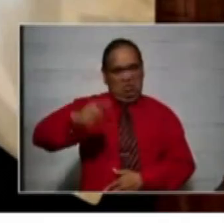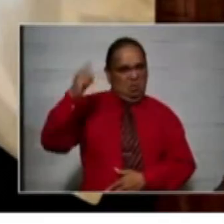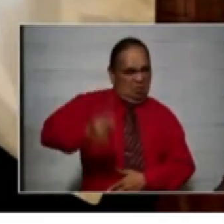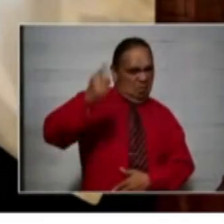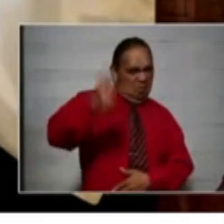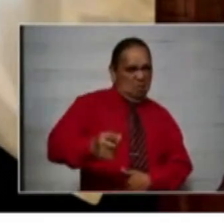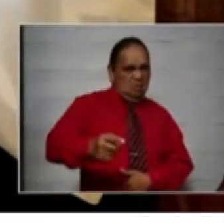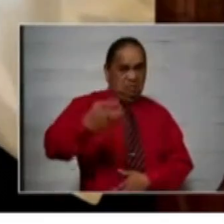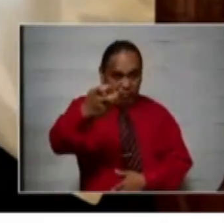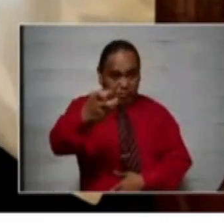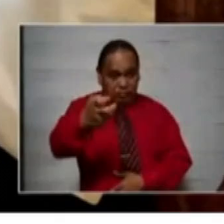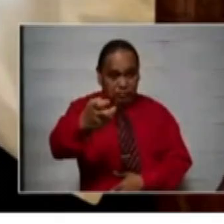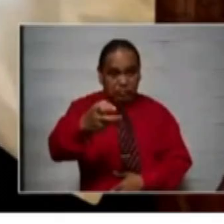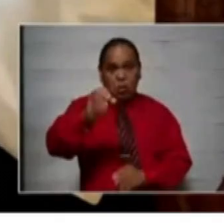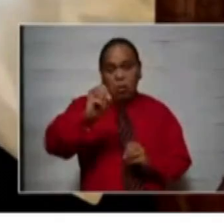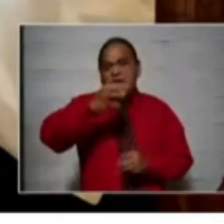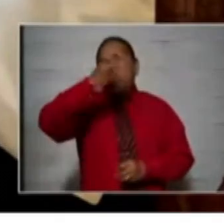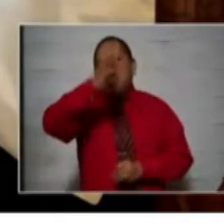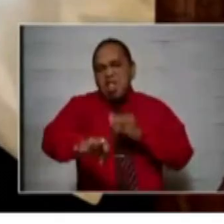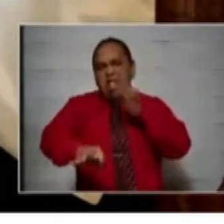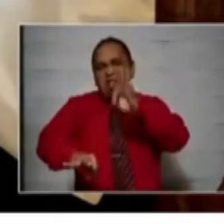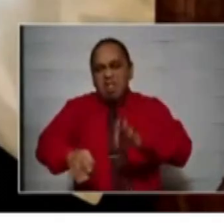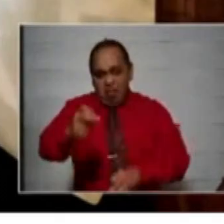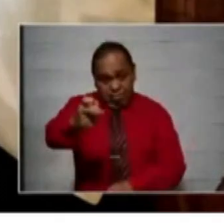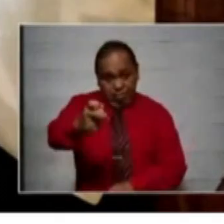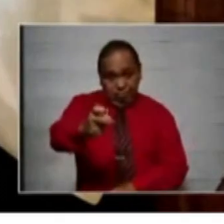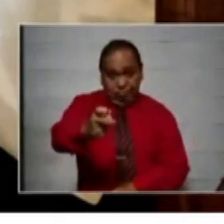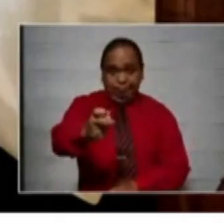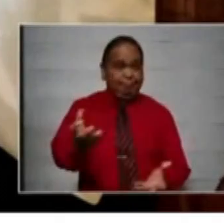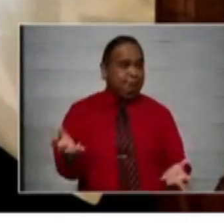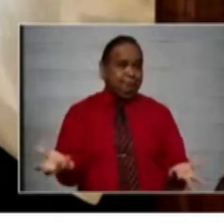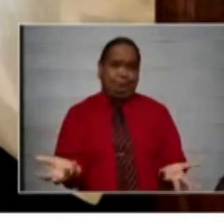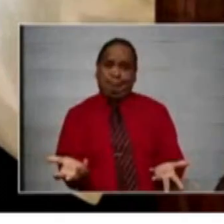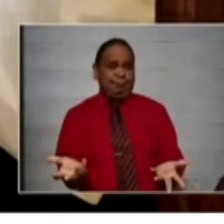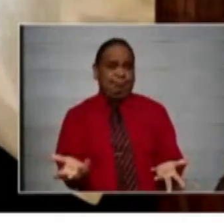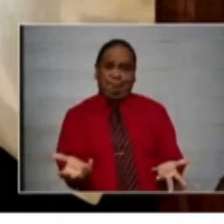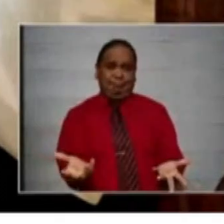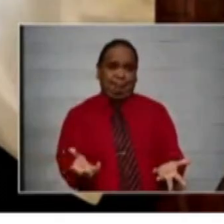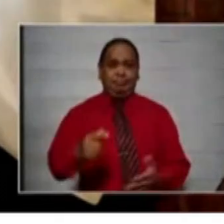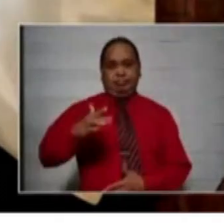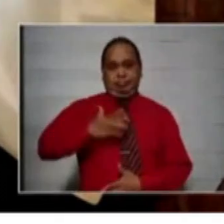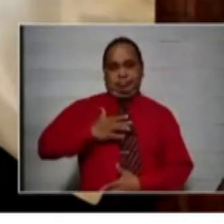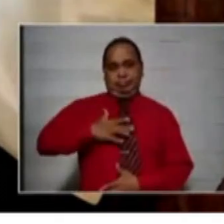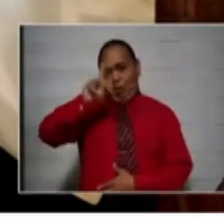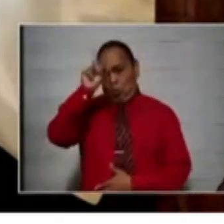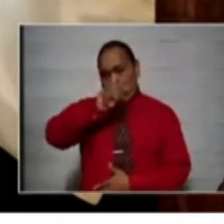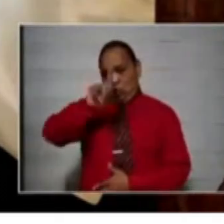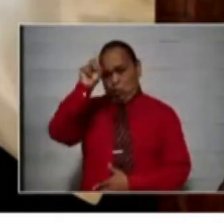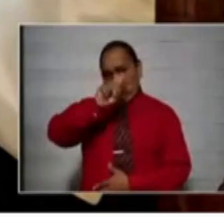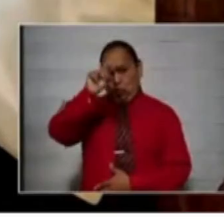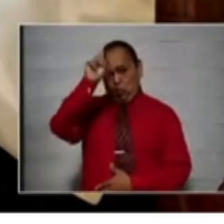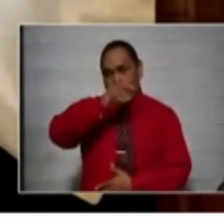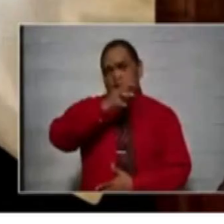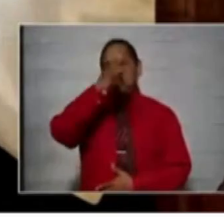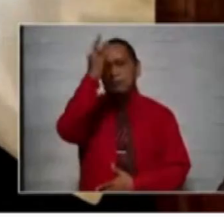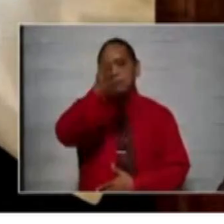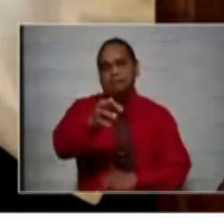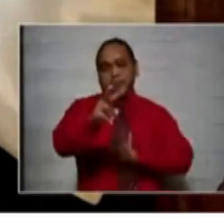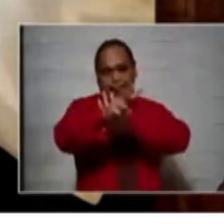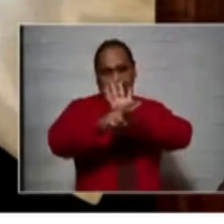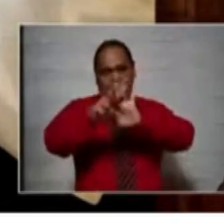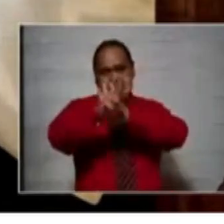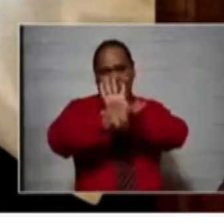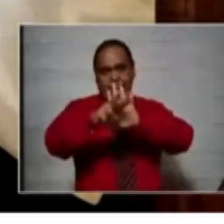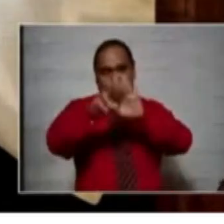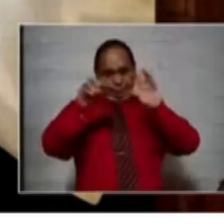oyola se insultó o que odio lo que hice una pequeña recomendación vassallo si lo tienen pasen los nada más